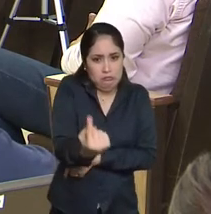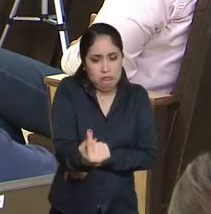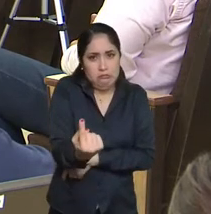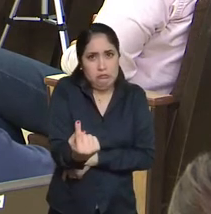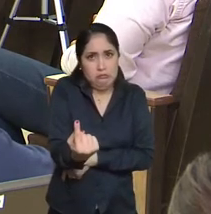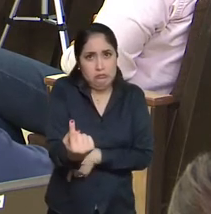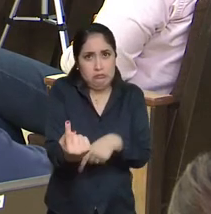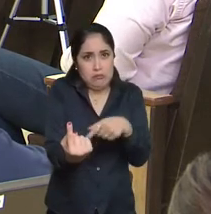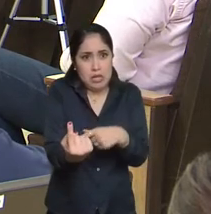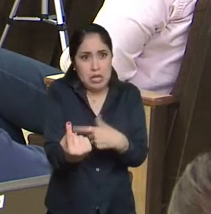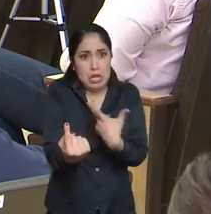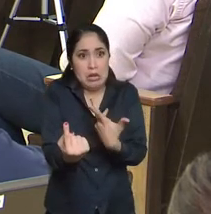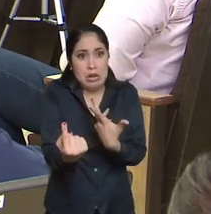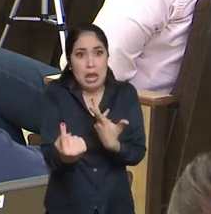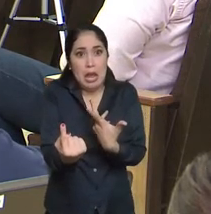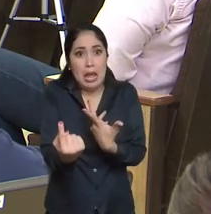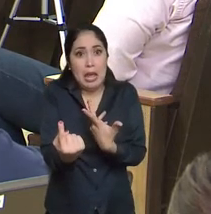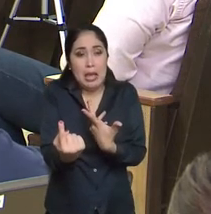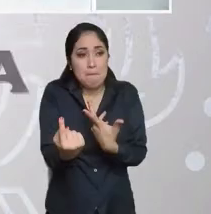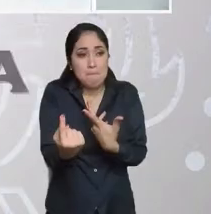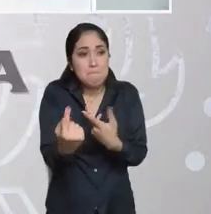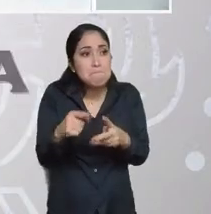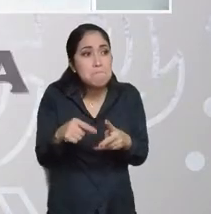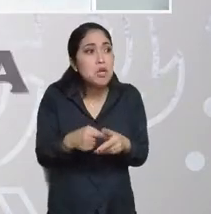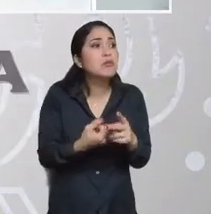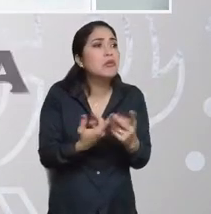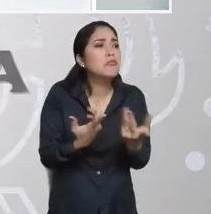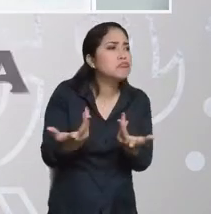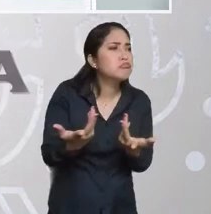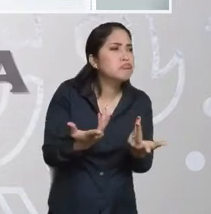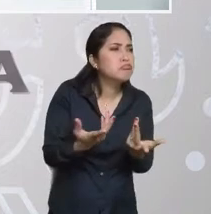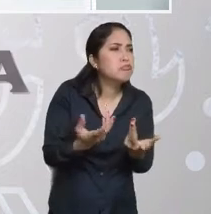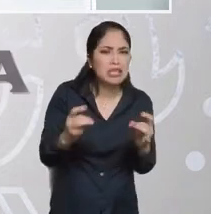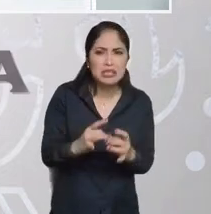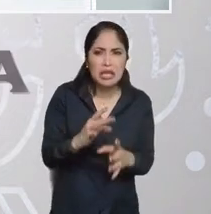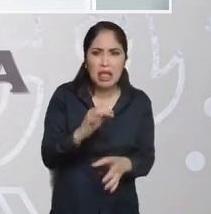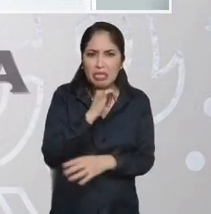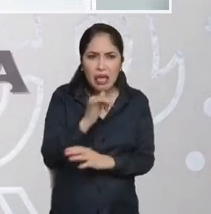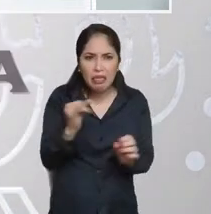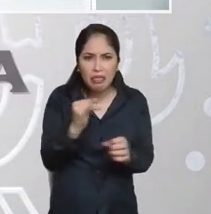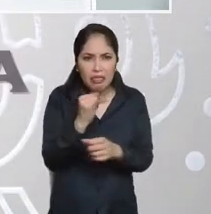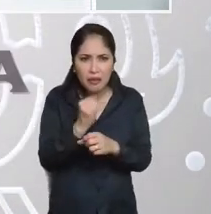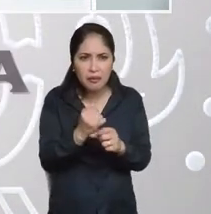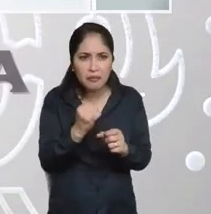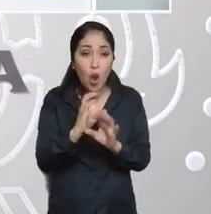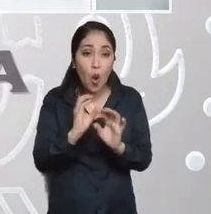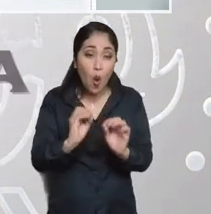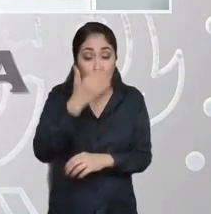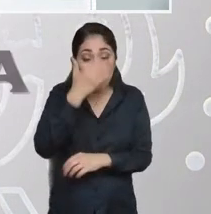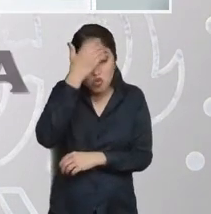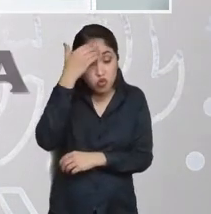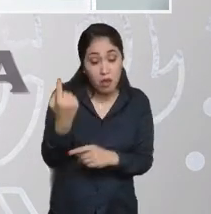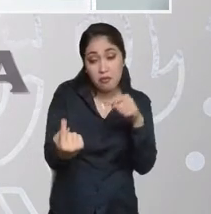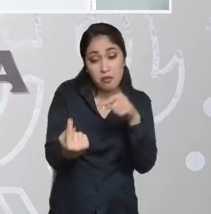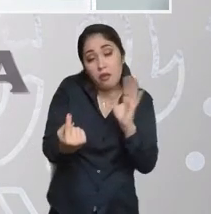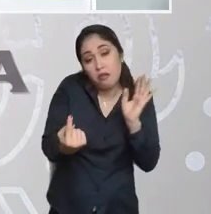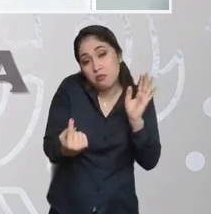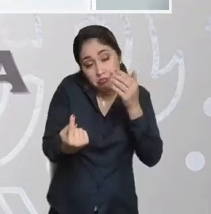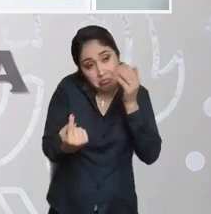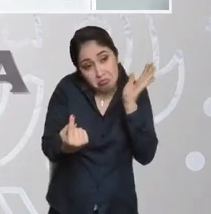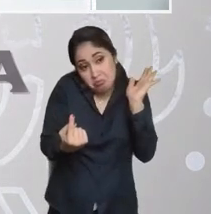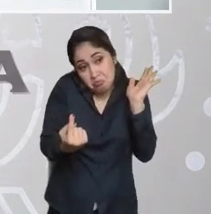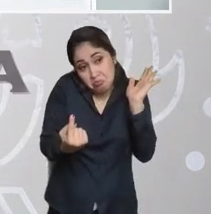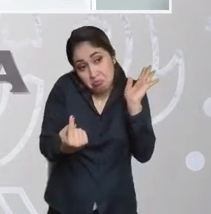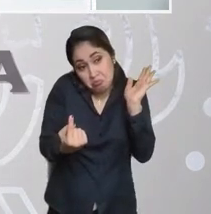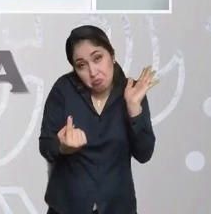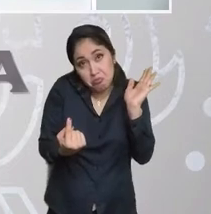algún dato o simple y llanamente no estaban investigando, seguramente que ya después lo hicieron. Ese es otro. Entonces, esos